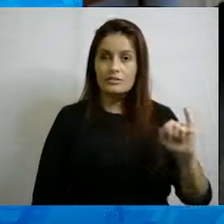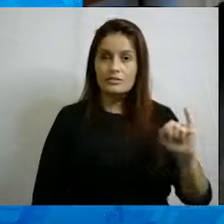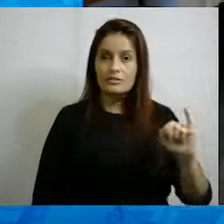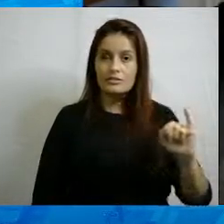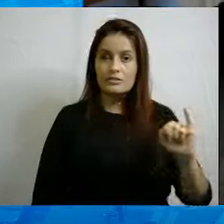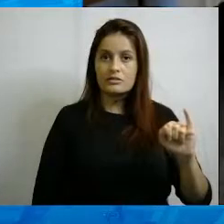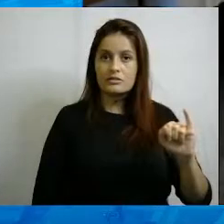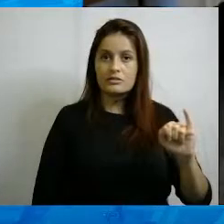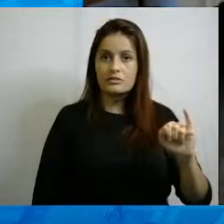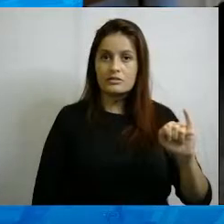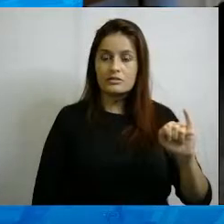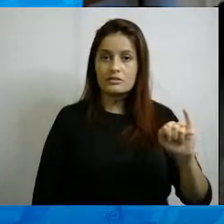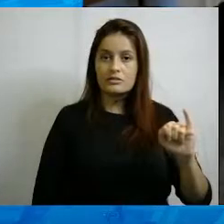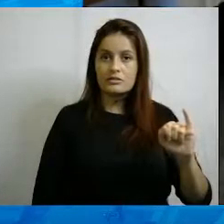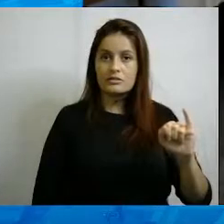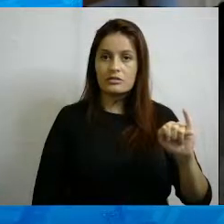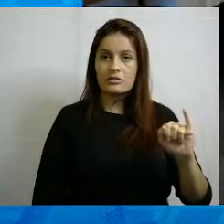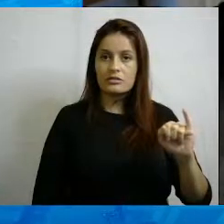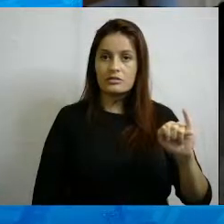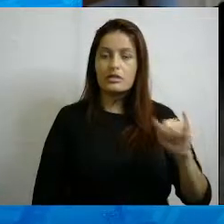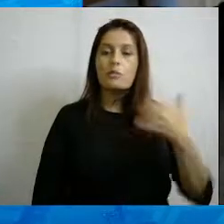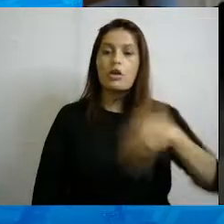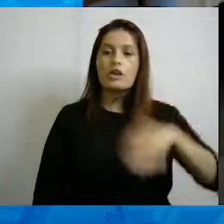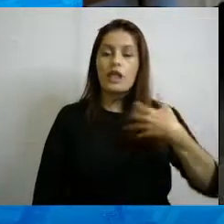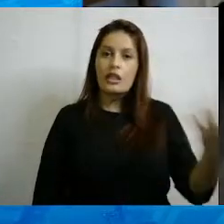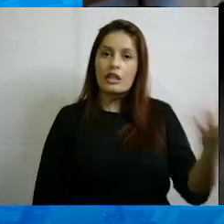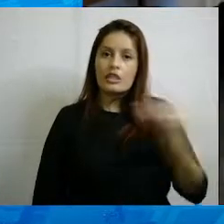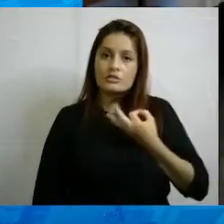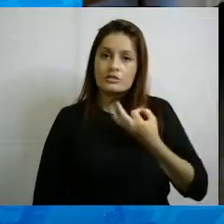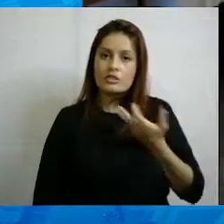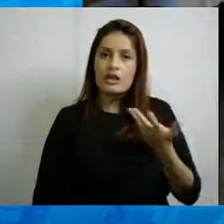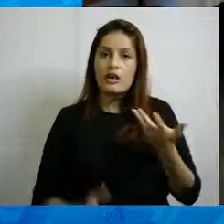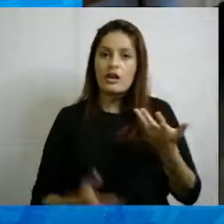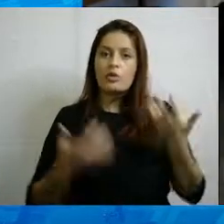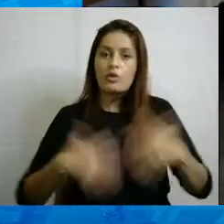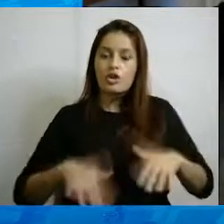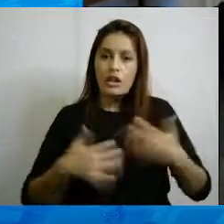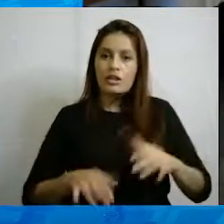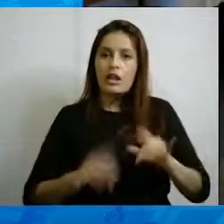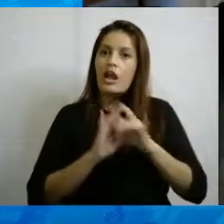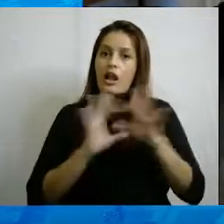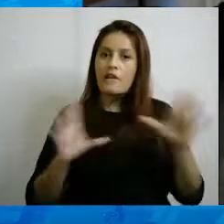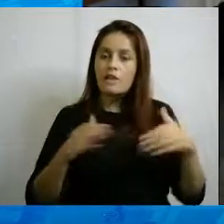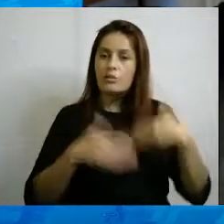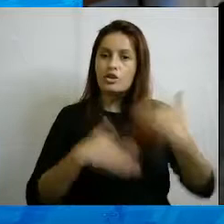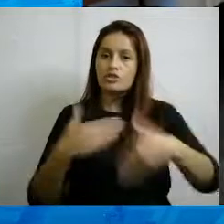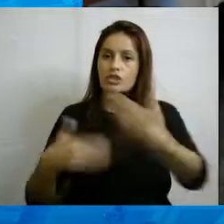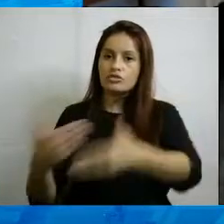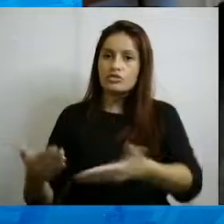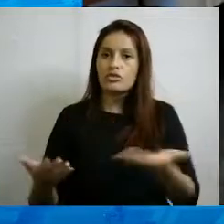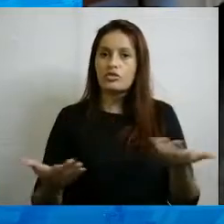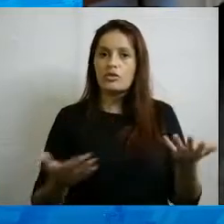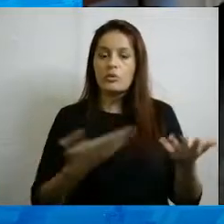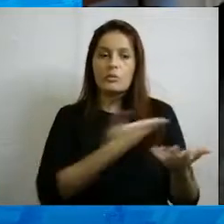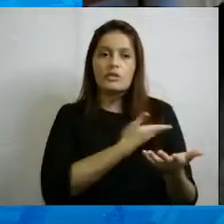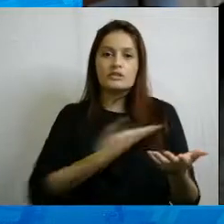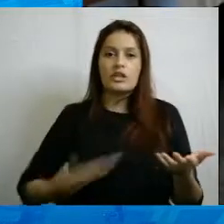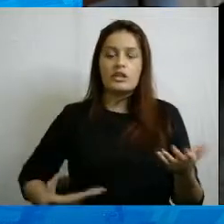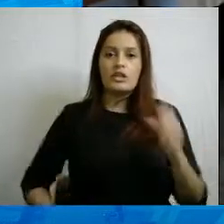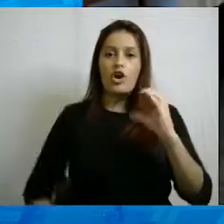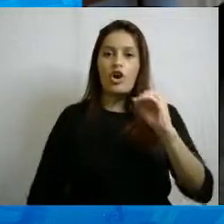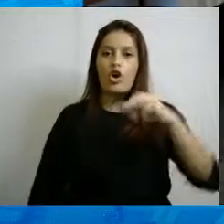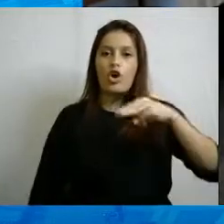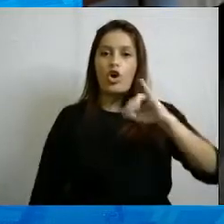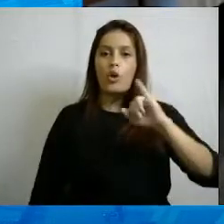era importante que se nos informara si es que había ocurrido algo irregular en el proceso. El presidente de la comisión señaló de que no